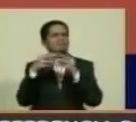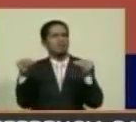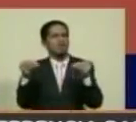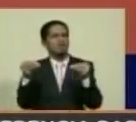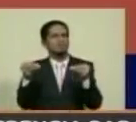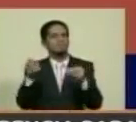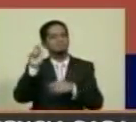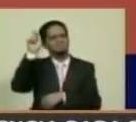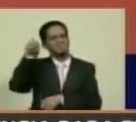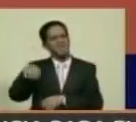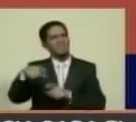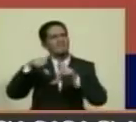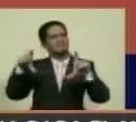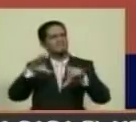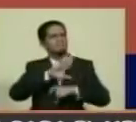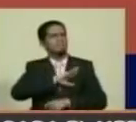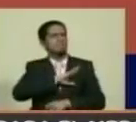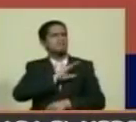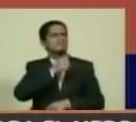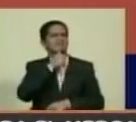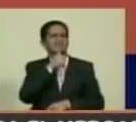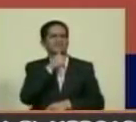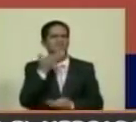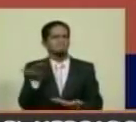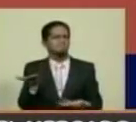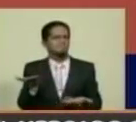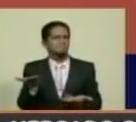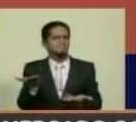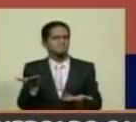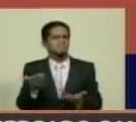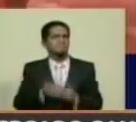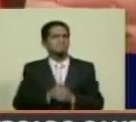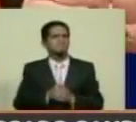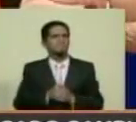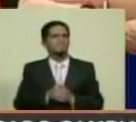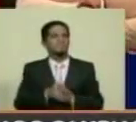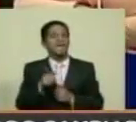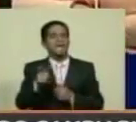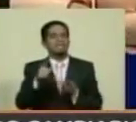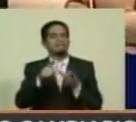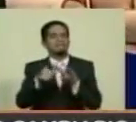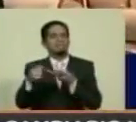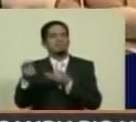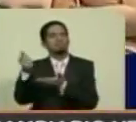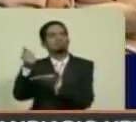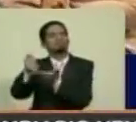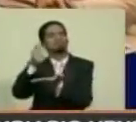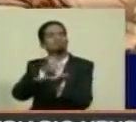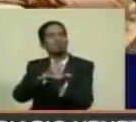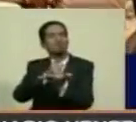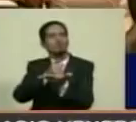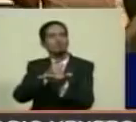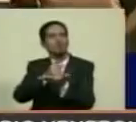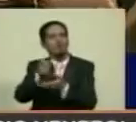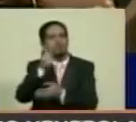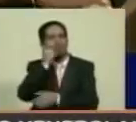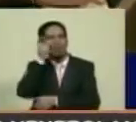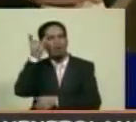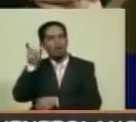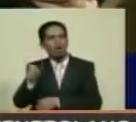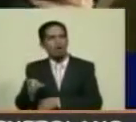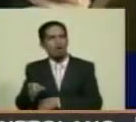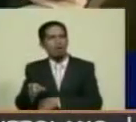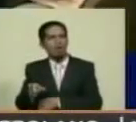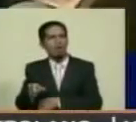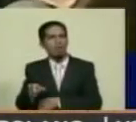la tarjeta de crédito de esos vehículos, es socio de un delincuente conocido por todas y por